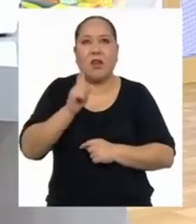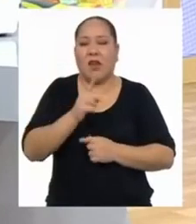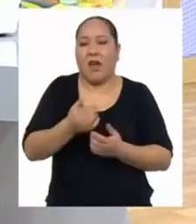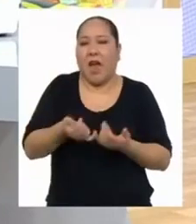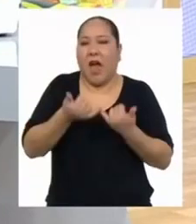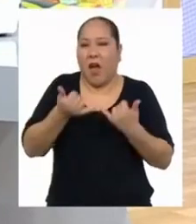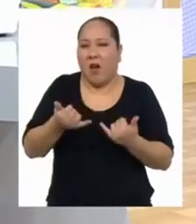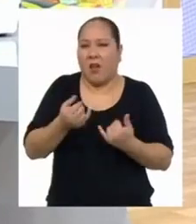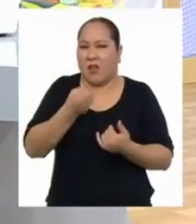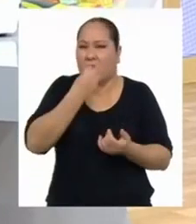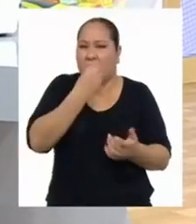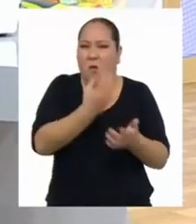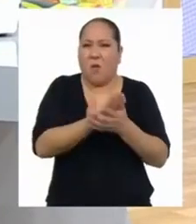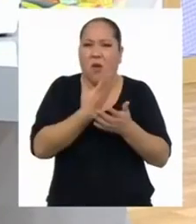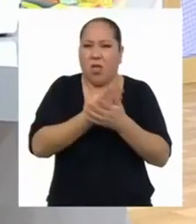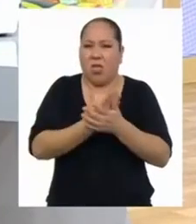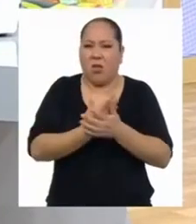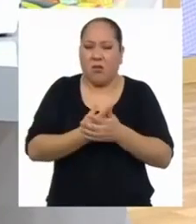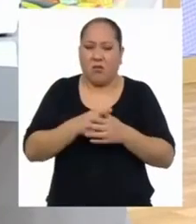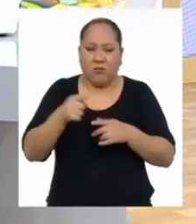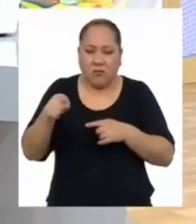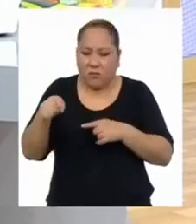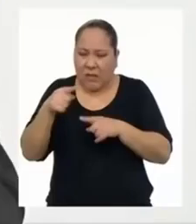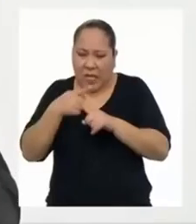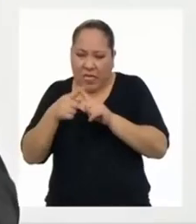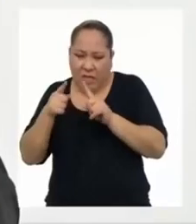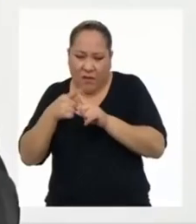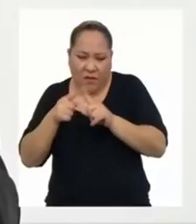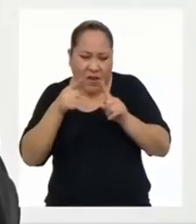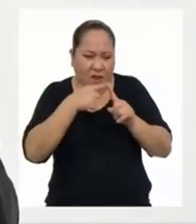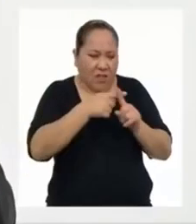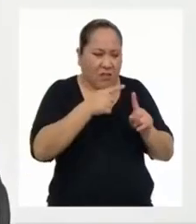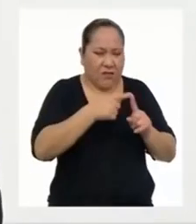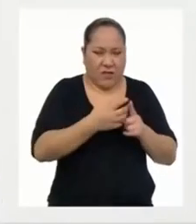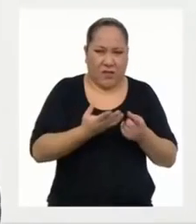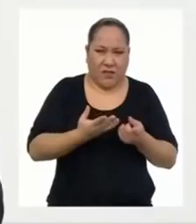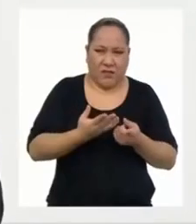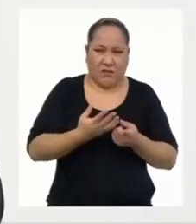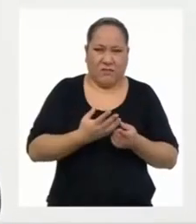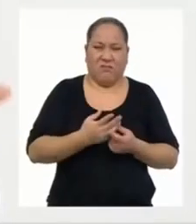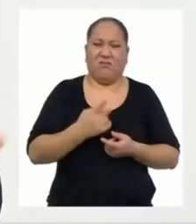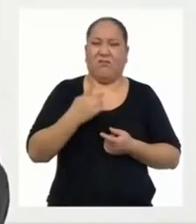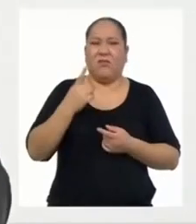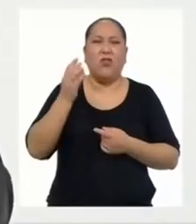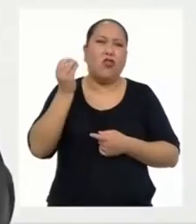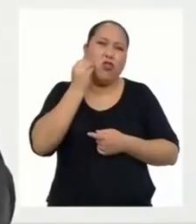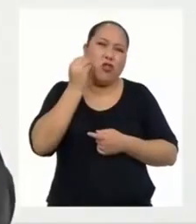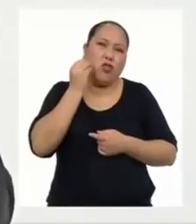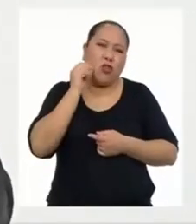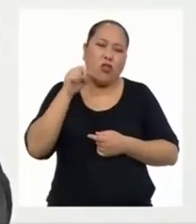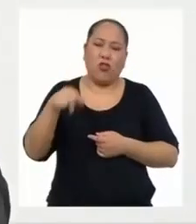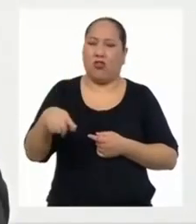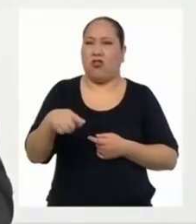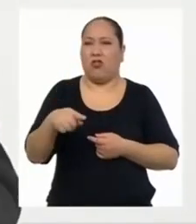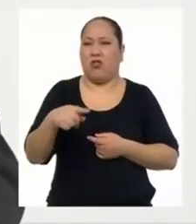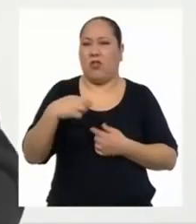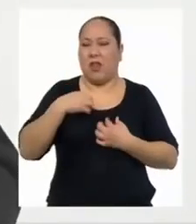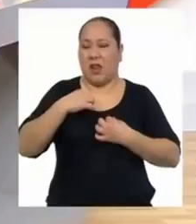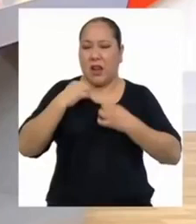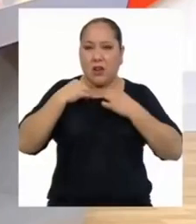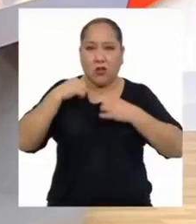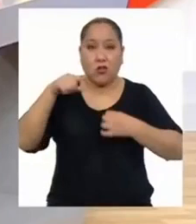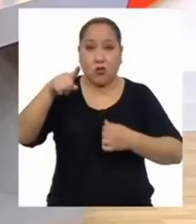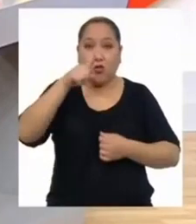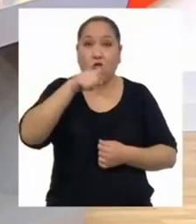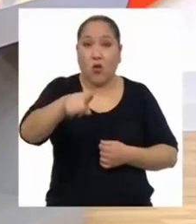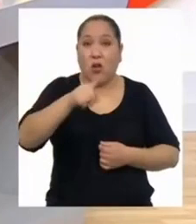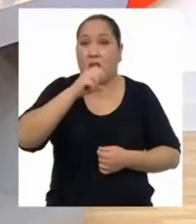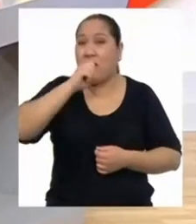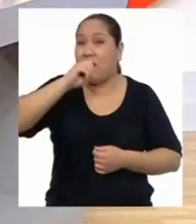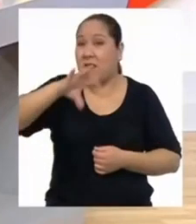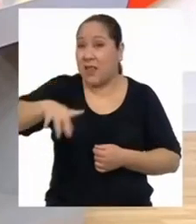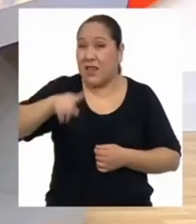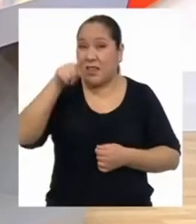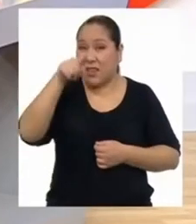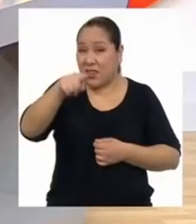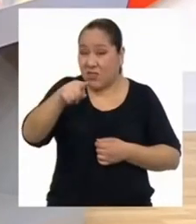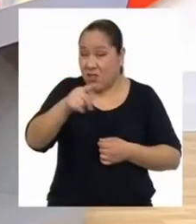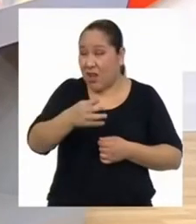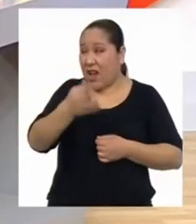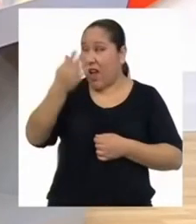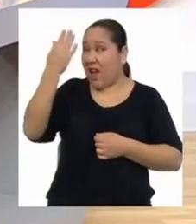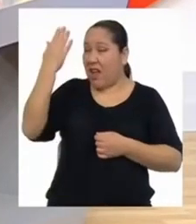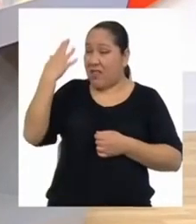si son diferencias tan insignificantes como la ropa. ¿Eso le dirías a la Yanira de hace unos años? Si pudiera hablarle,